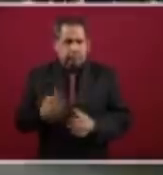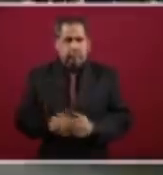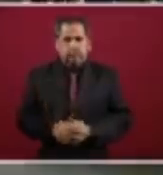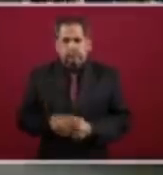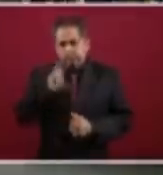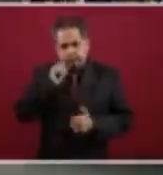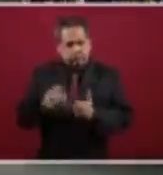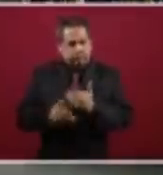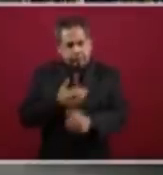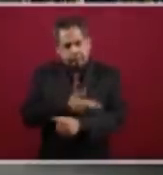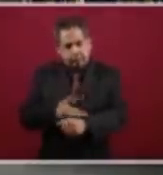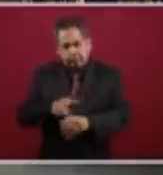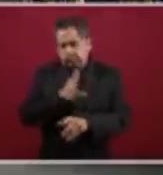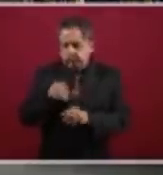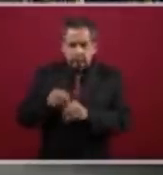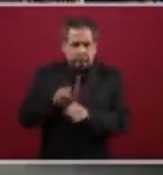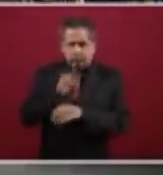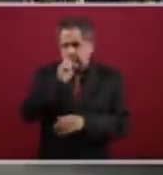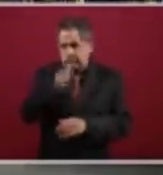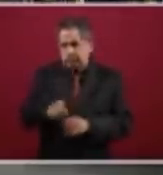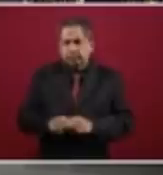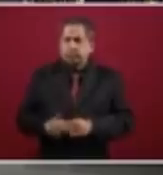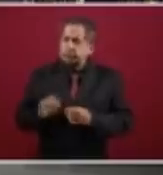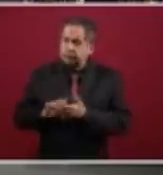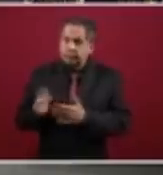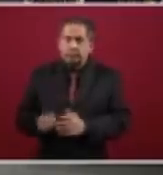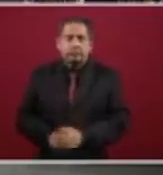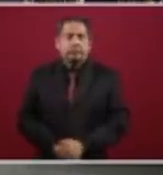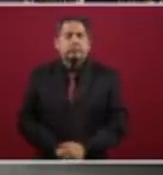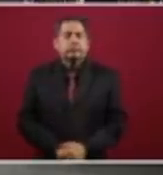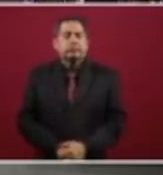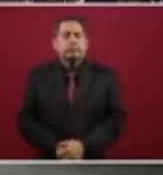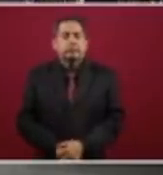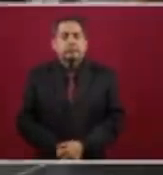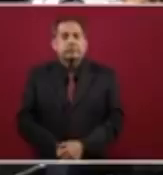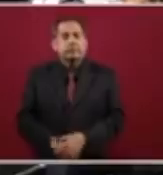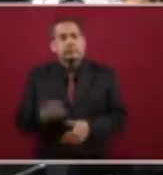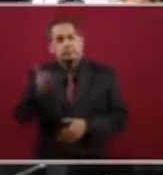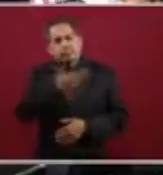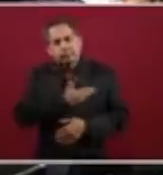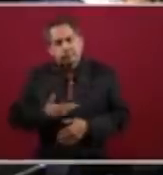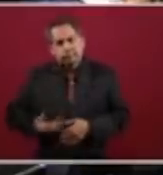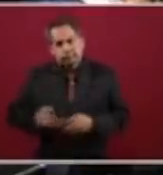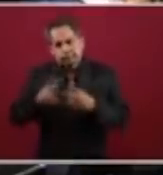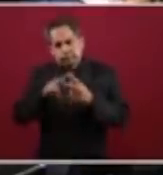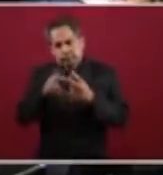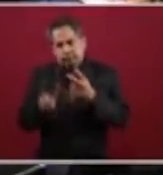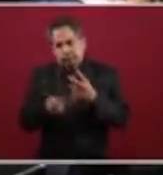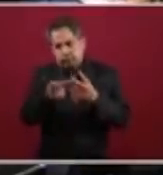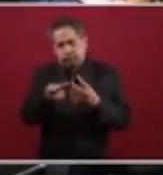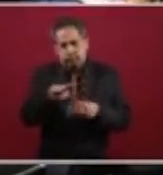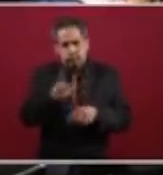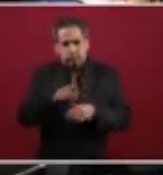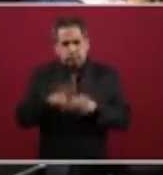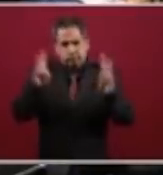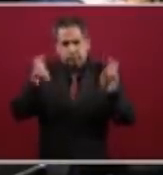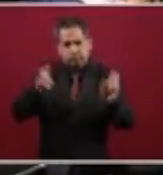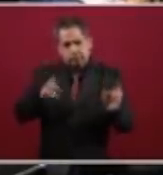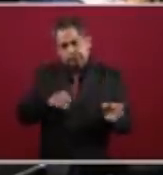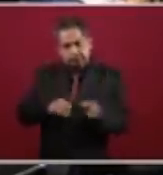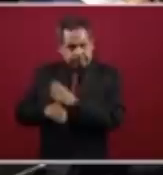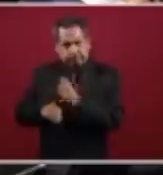También avanzar por la vía nuestra. Muchas gracias. Para el presidente, dos cuestiones, presidente, son fuera de tema,